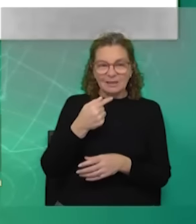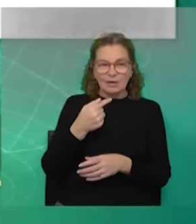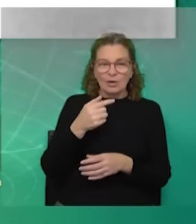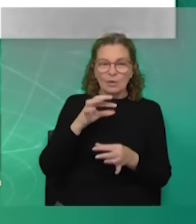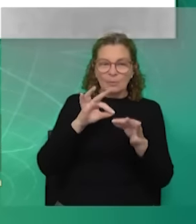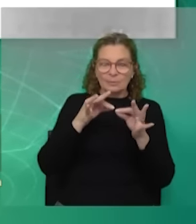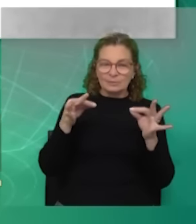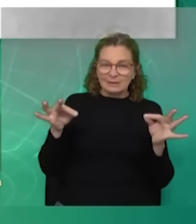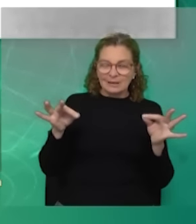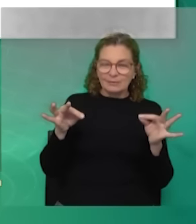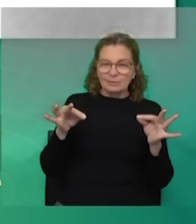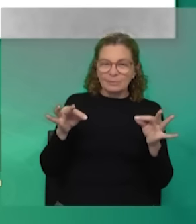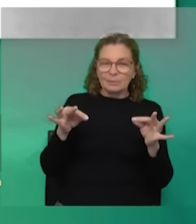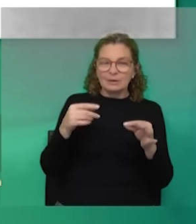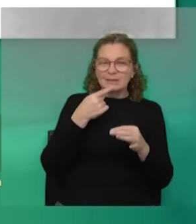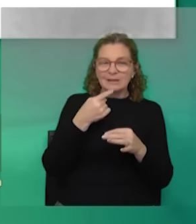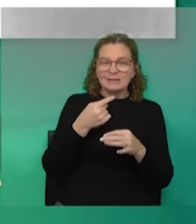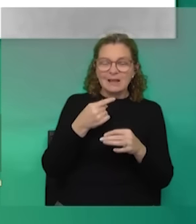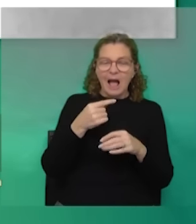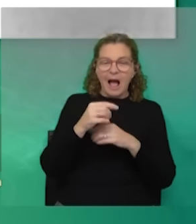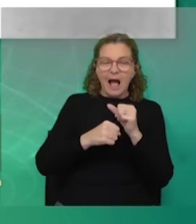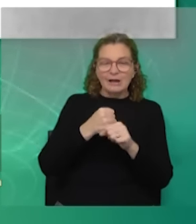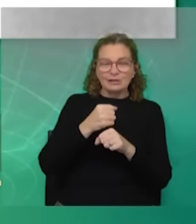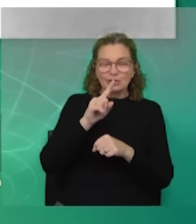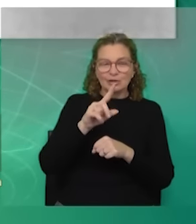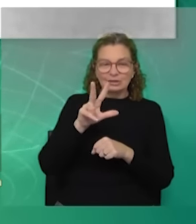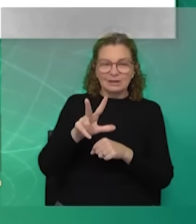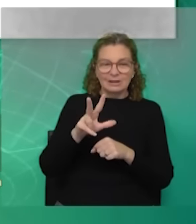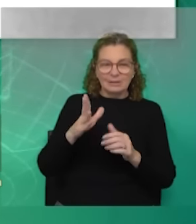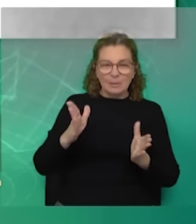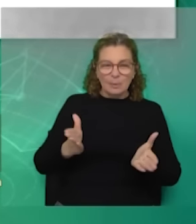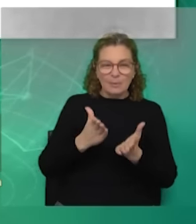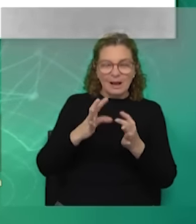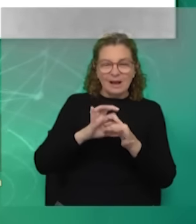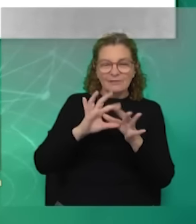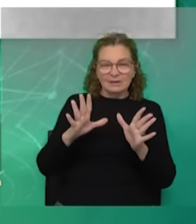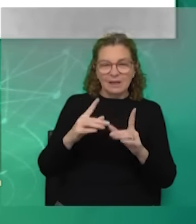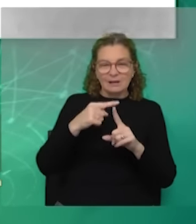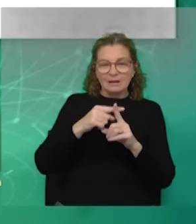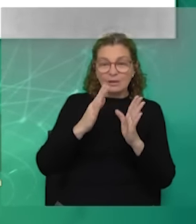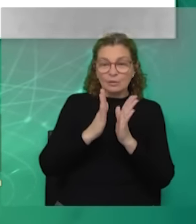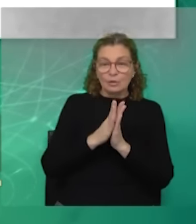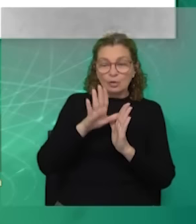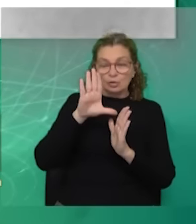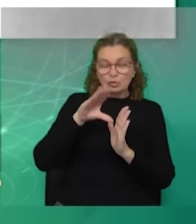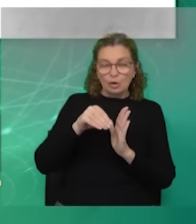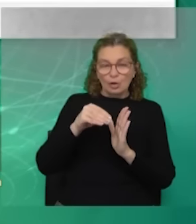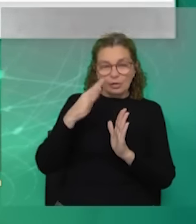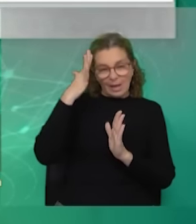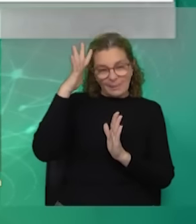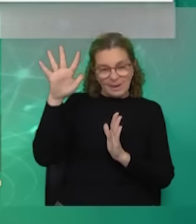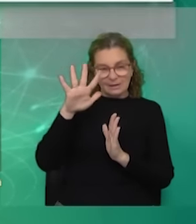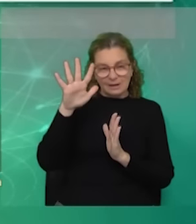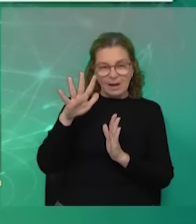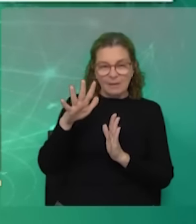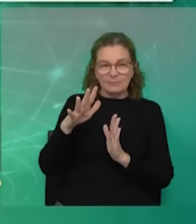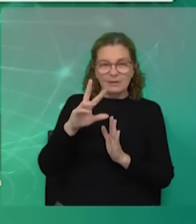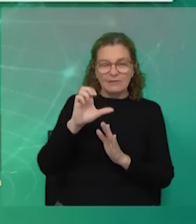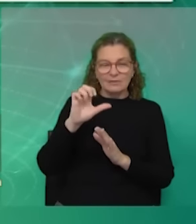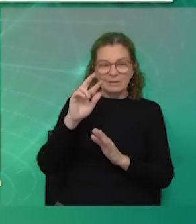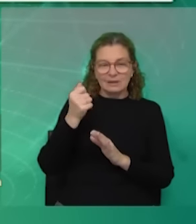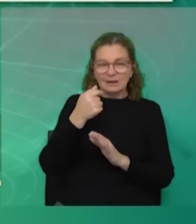lo hizo con un artículo de las instrucciones del año 13 promoverá la libertad civil y religiosa en toda su extensión imaginable Viera por su